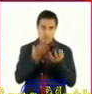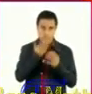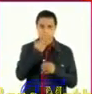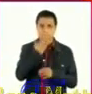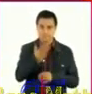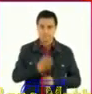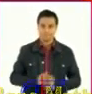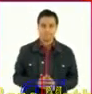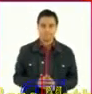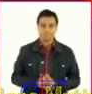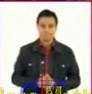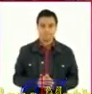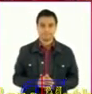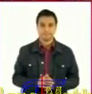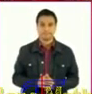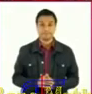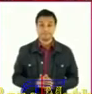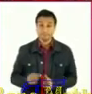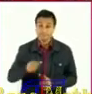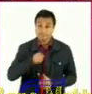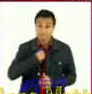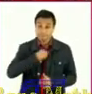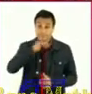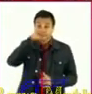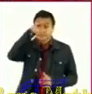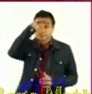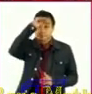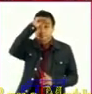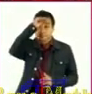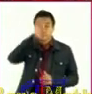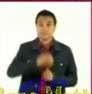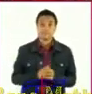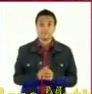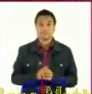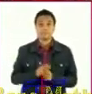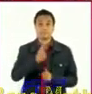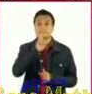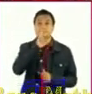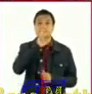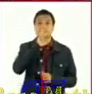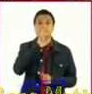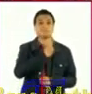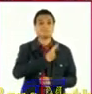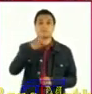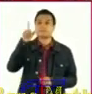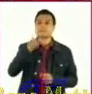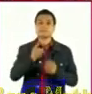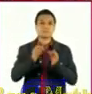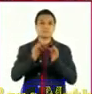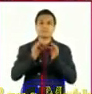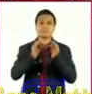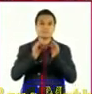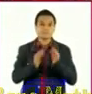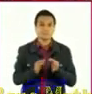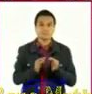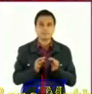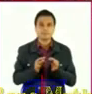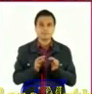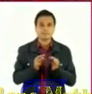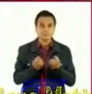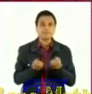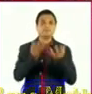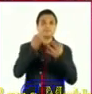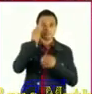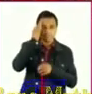pueden tardarse. Lo ideal es anotar cuánto nos tardaremos en cada acción desglosada, ya